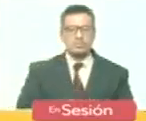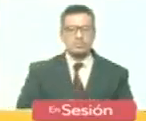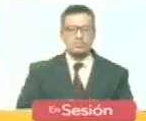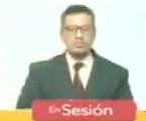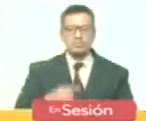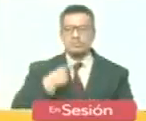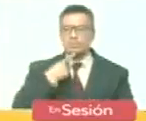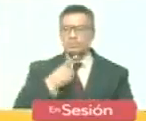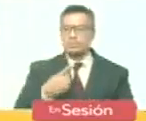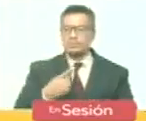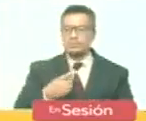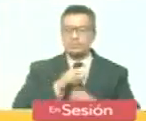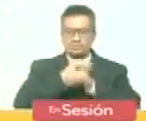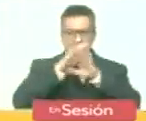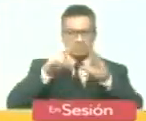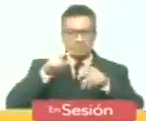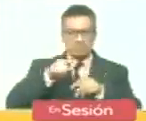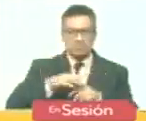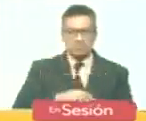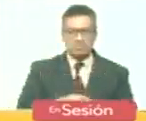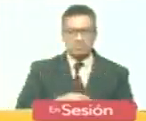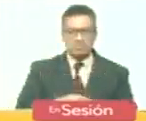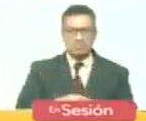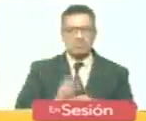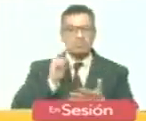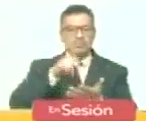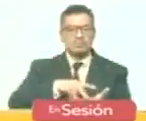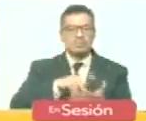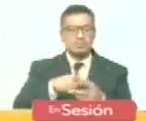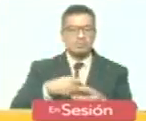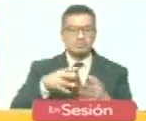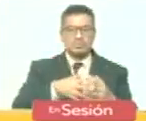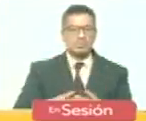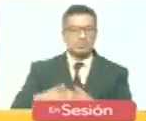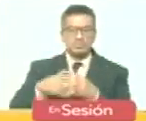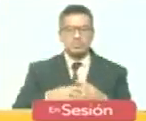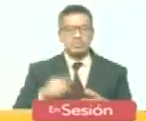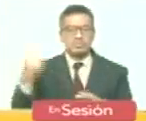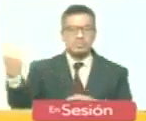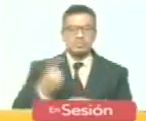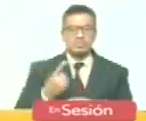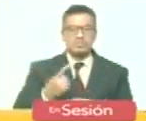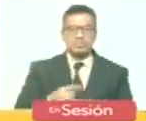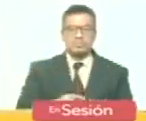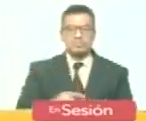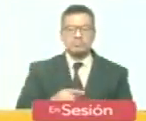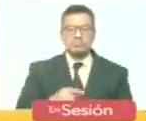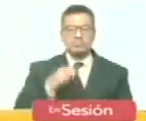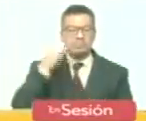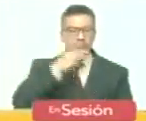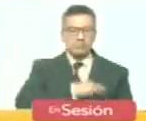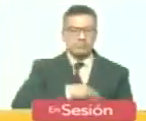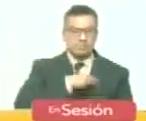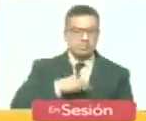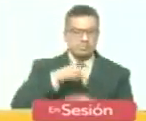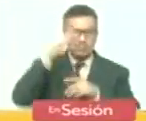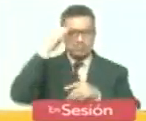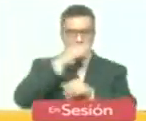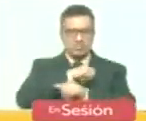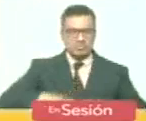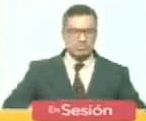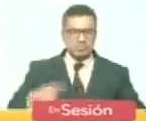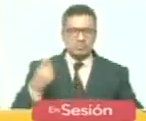señala claramente la presencia del imperialismo yanqui y de la misión militar